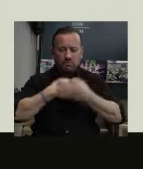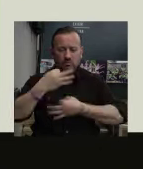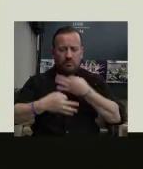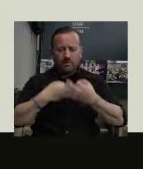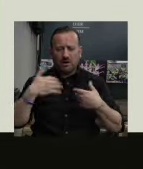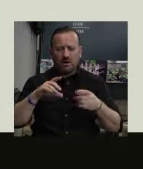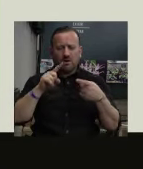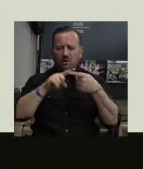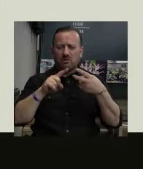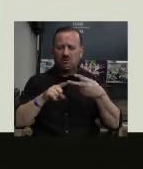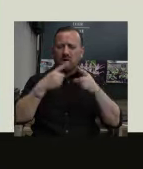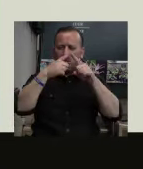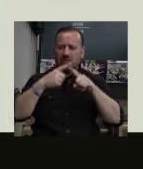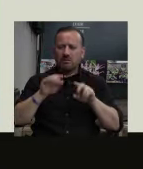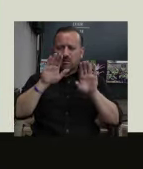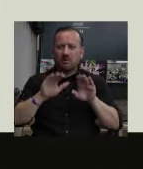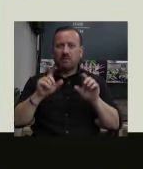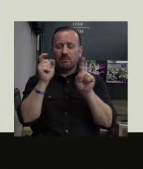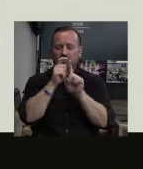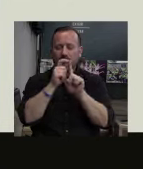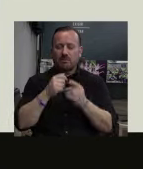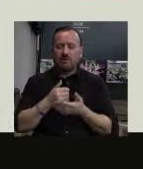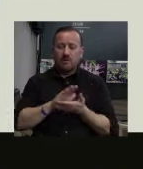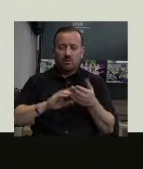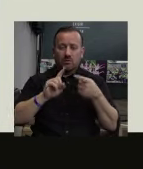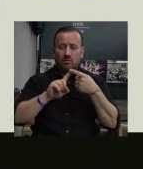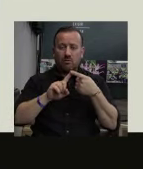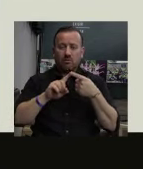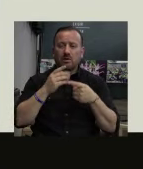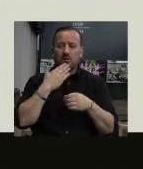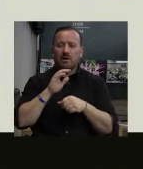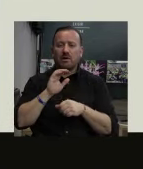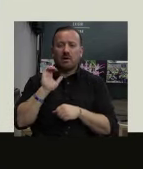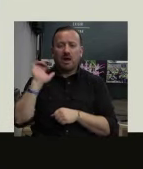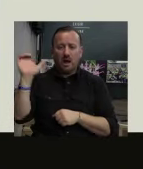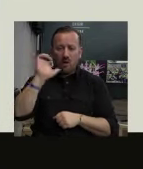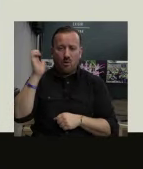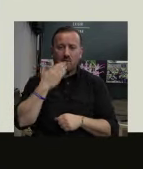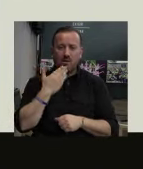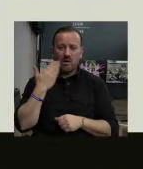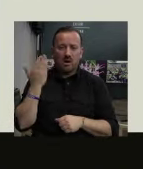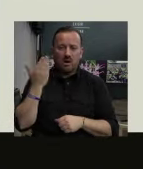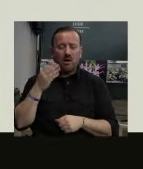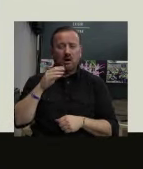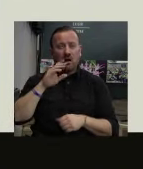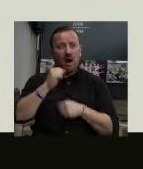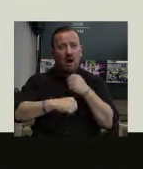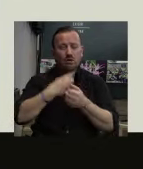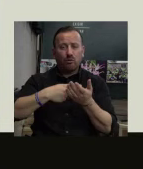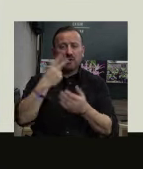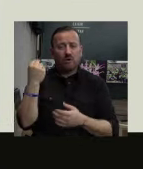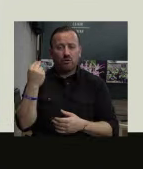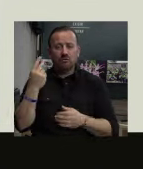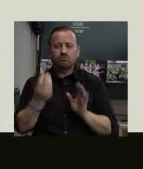versiones distintas de la misma definición la Unión Europea apenas en el 2012 la colocó en